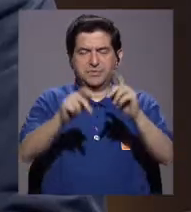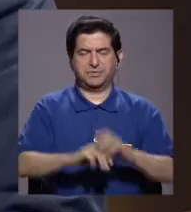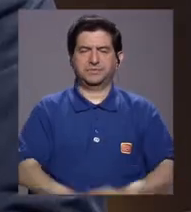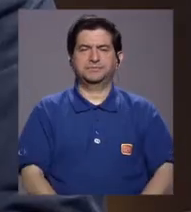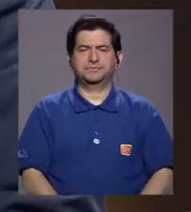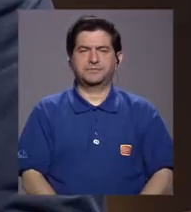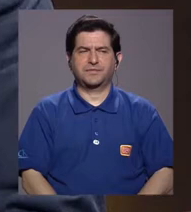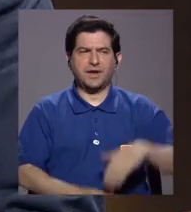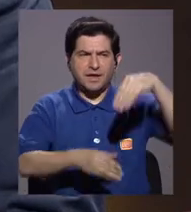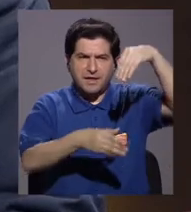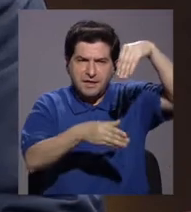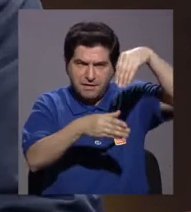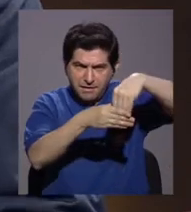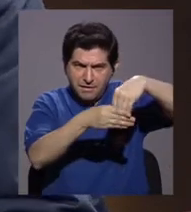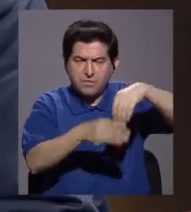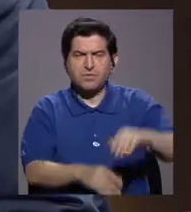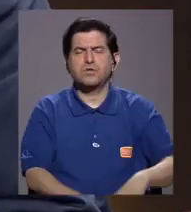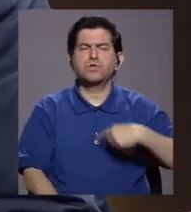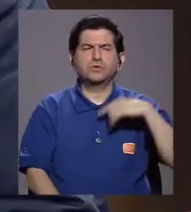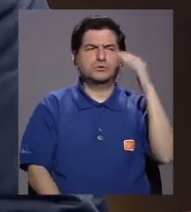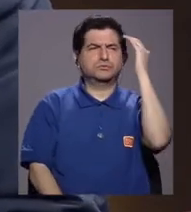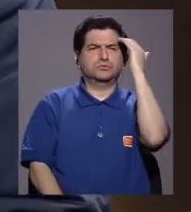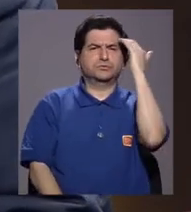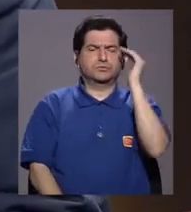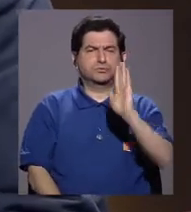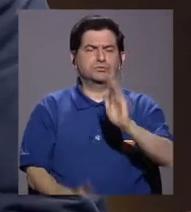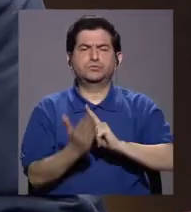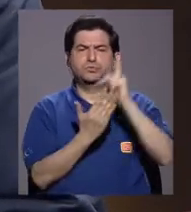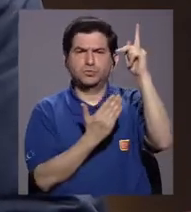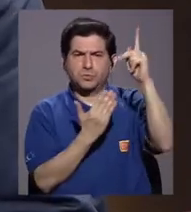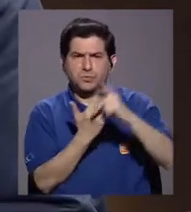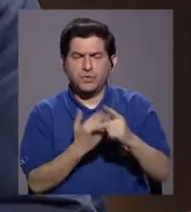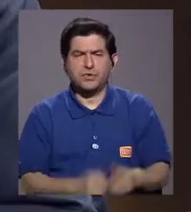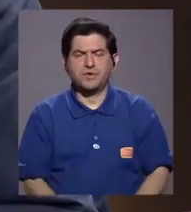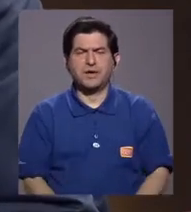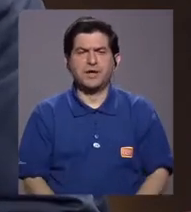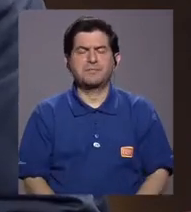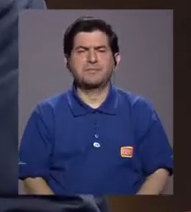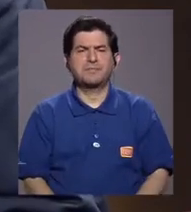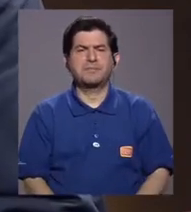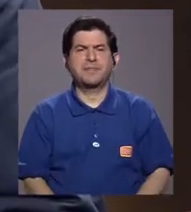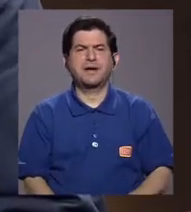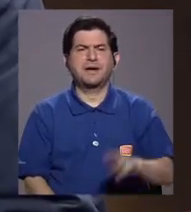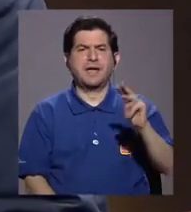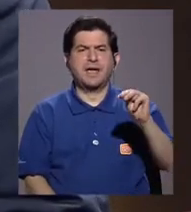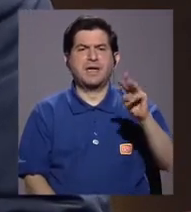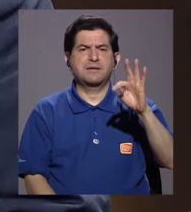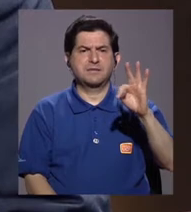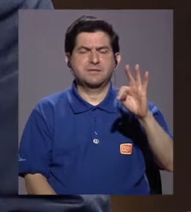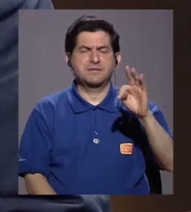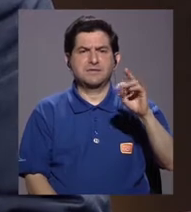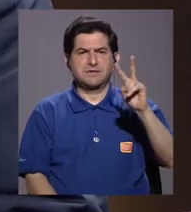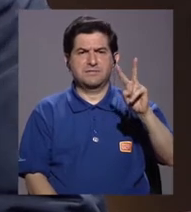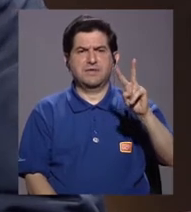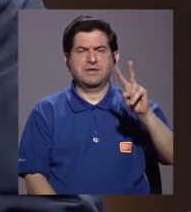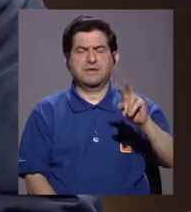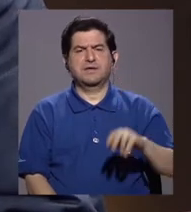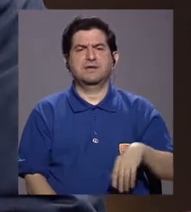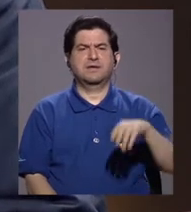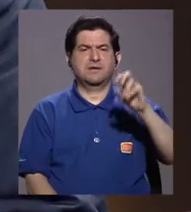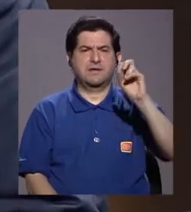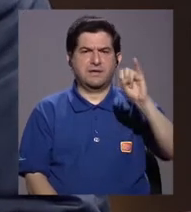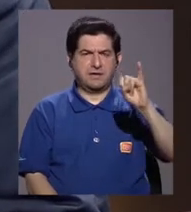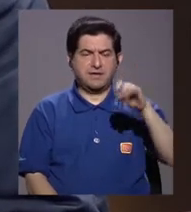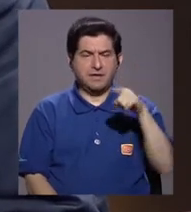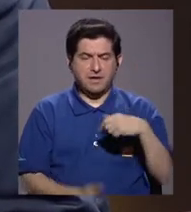si dentro de eso yo tengo conocimiento en su programa en tibia que ha formado a